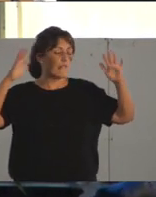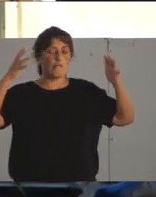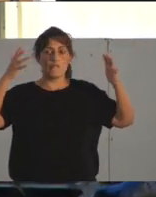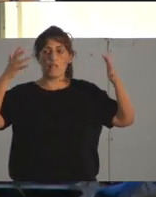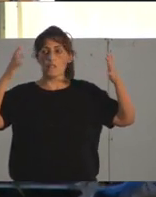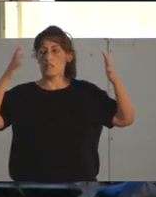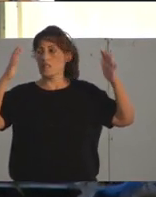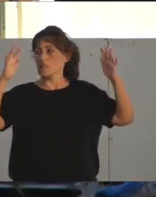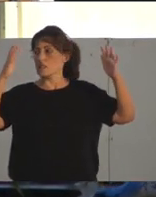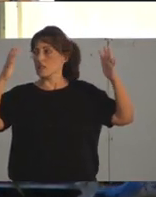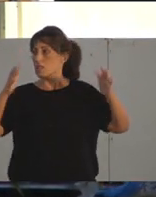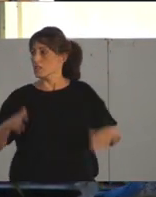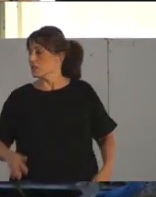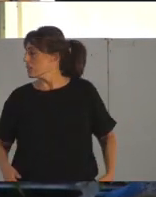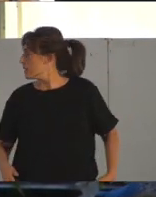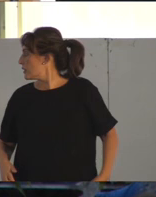Raquel, ahora nos contará un poquito,